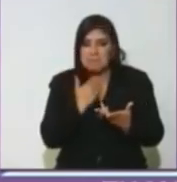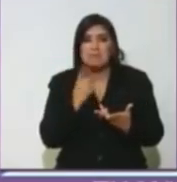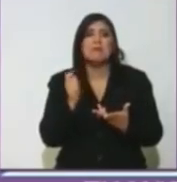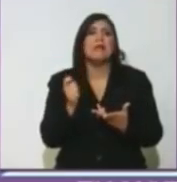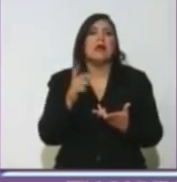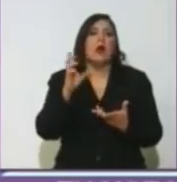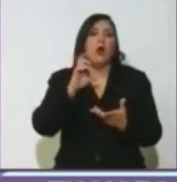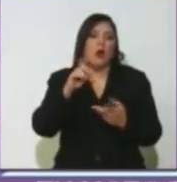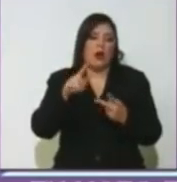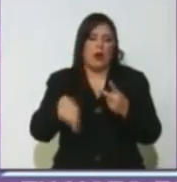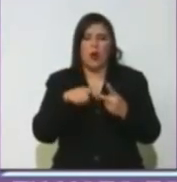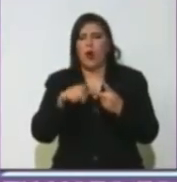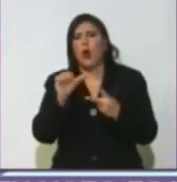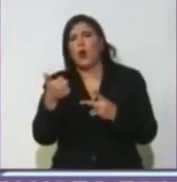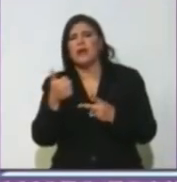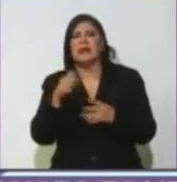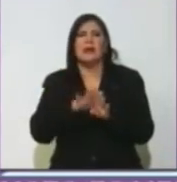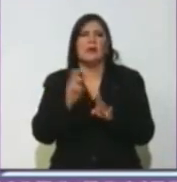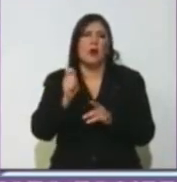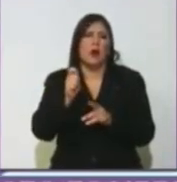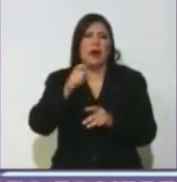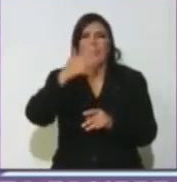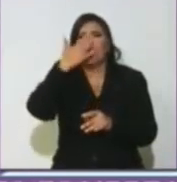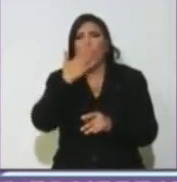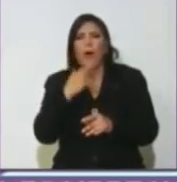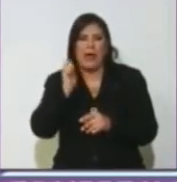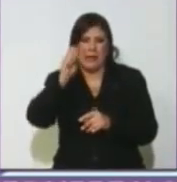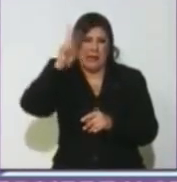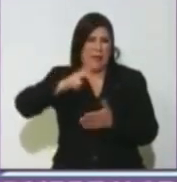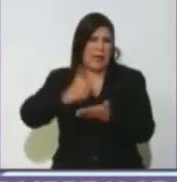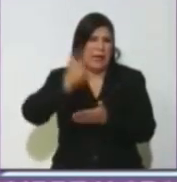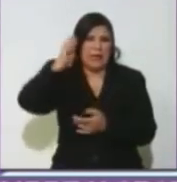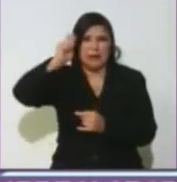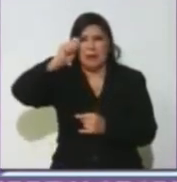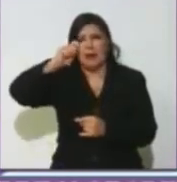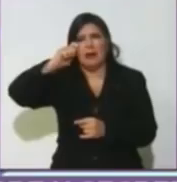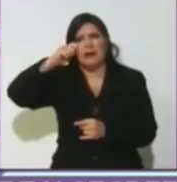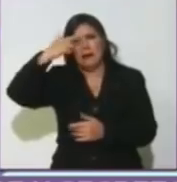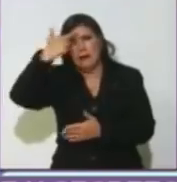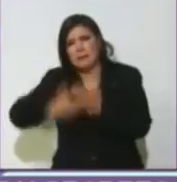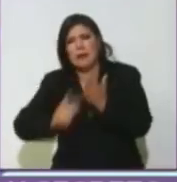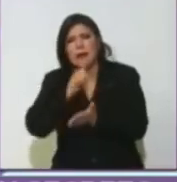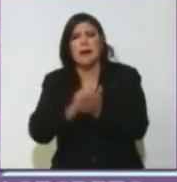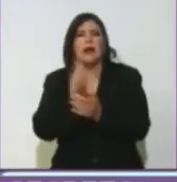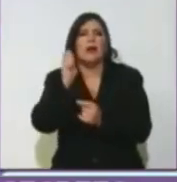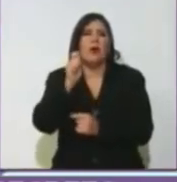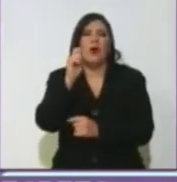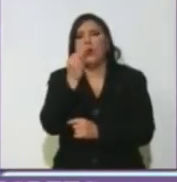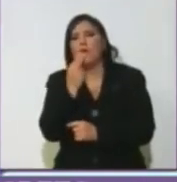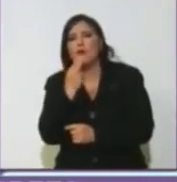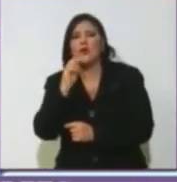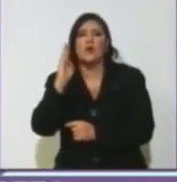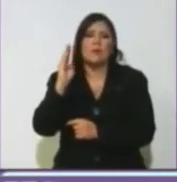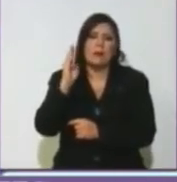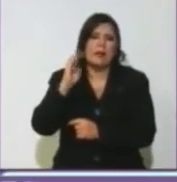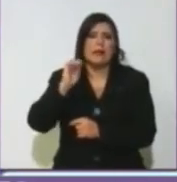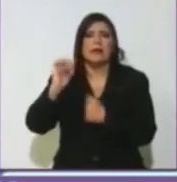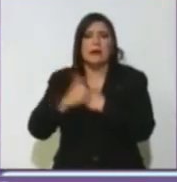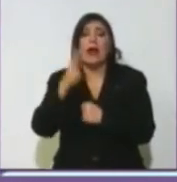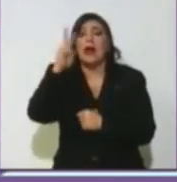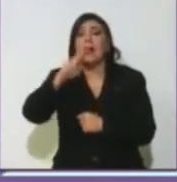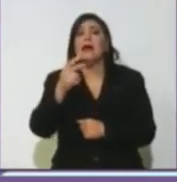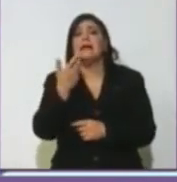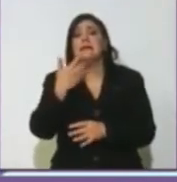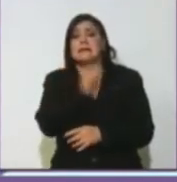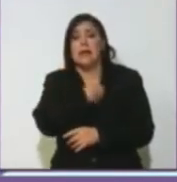son delitos como el uso y el consumo de la marihuana y son problemas de salud y así lo ha manifestado la